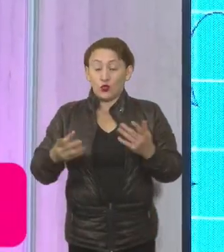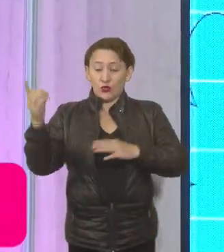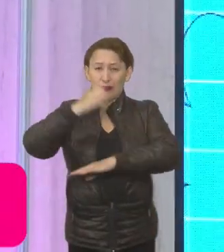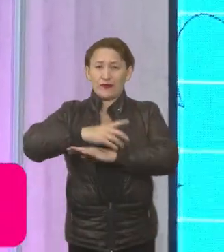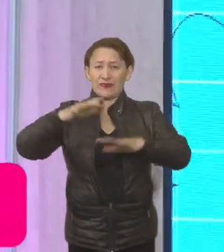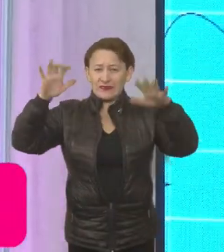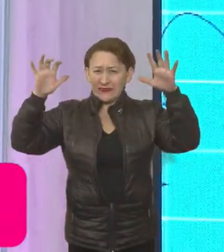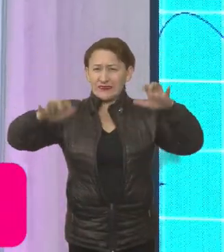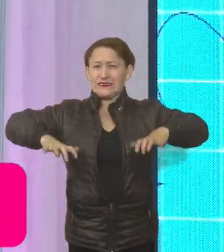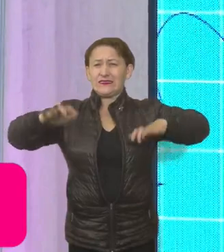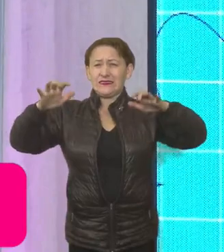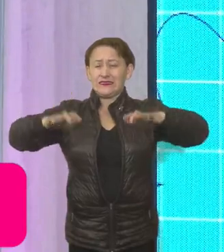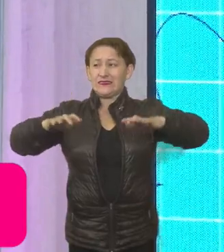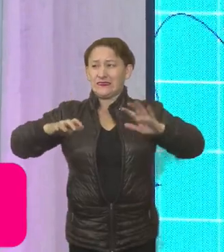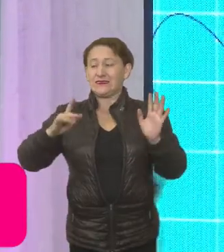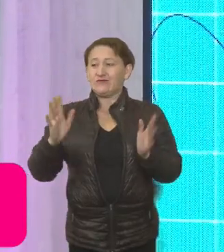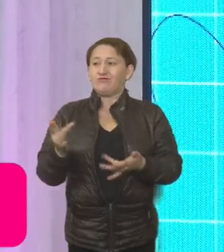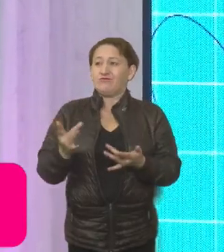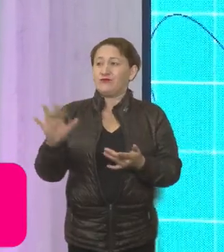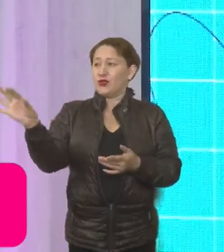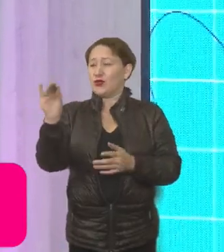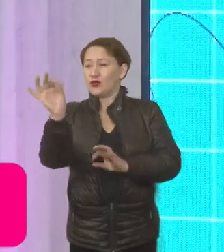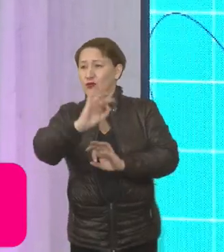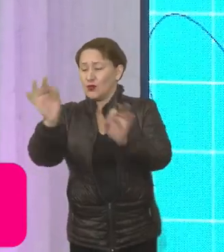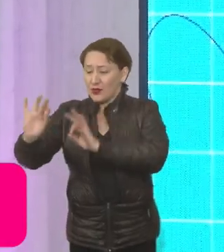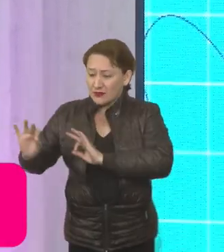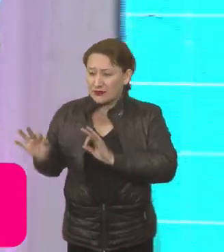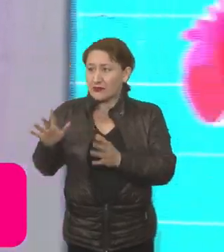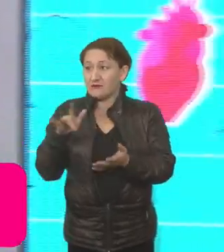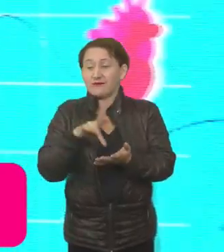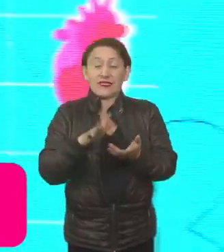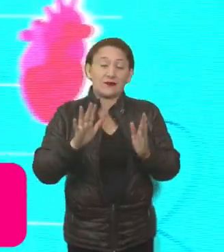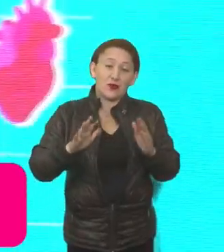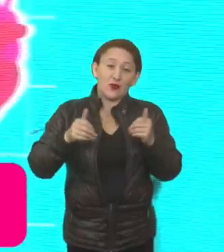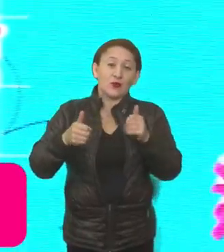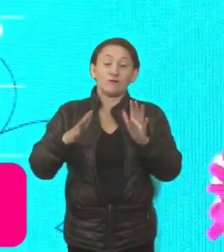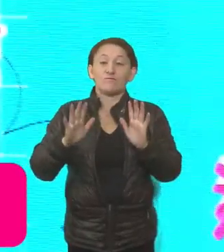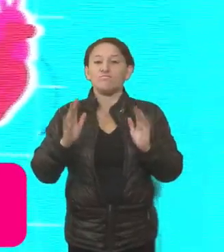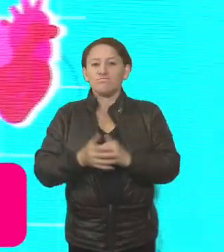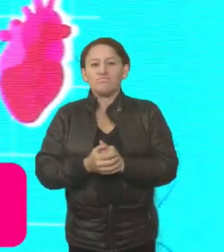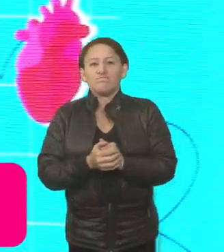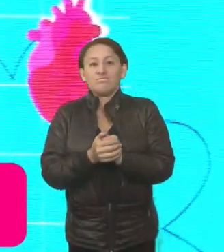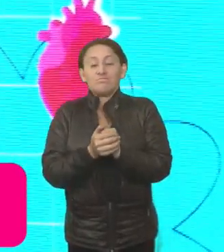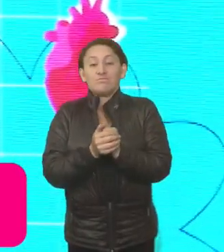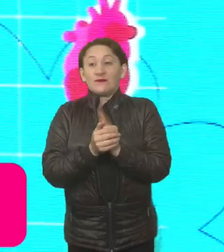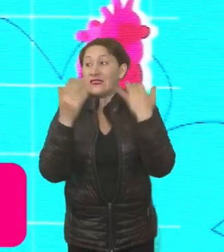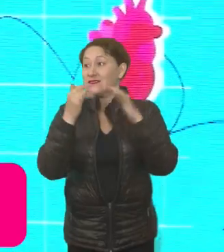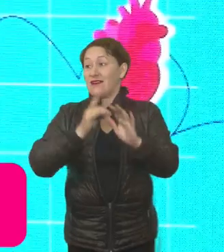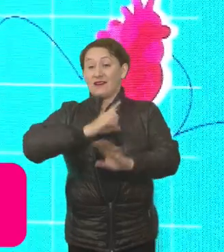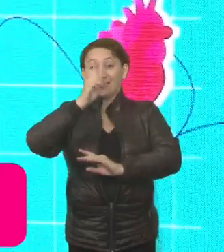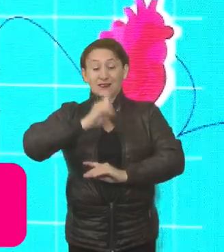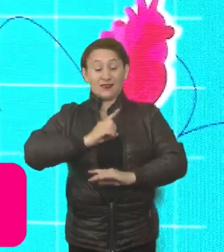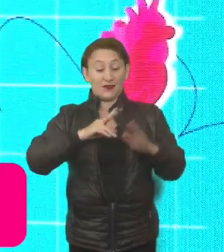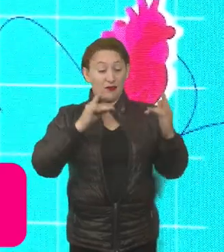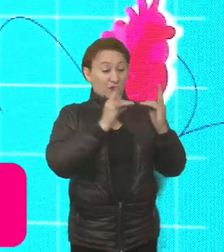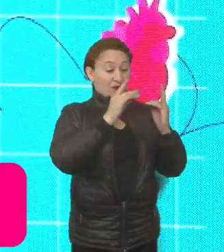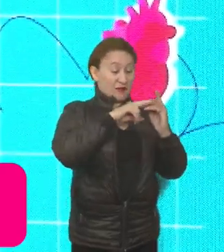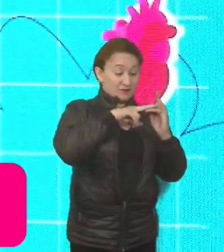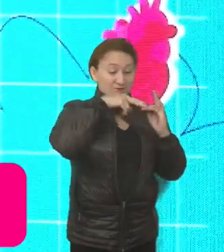este día de lluvia esperando a que pudiera todo el mundo cuadrar, llegar, pero bueno, qué rico que si ya decidieron salirse de la